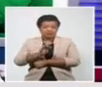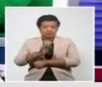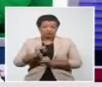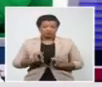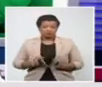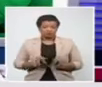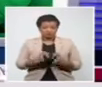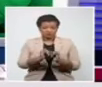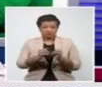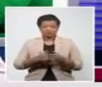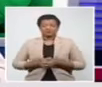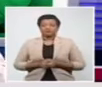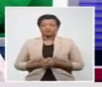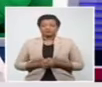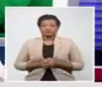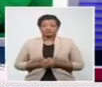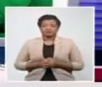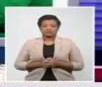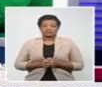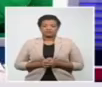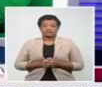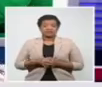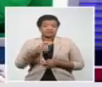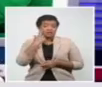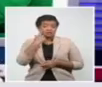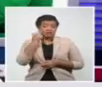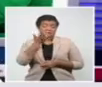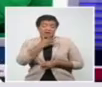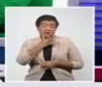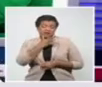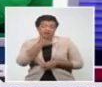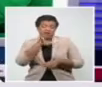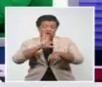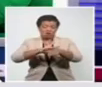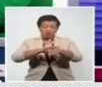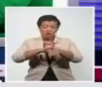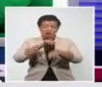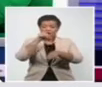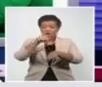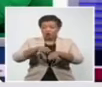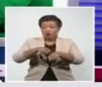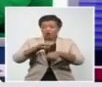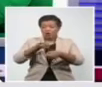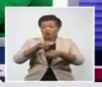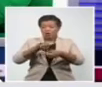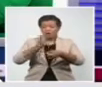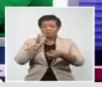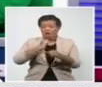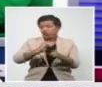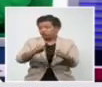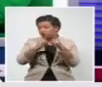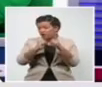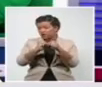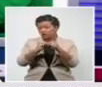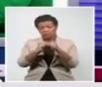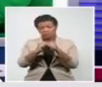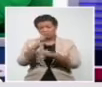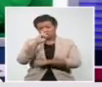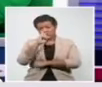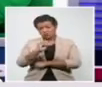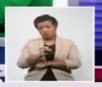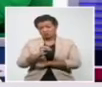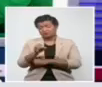No es que la enfermedad sea más virulenta, por lo menos eso no es lo que se ha identificado, sino que